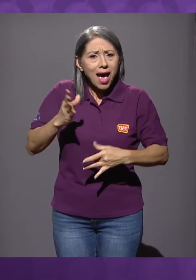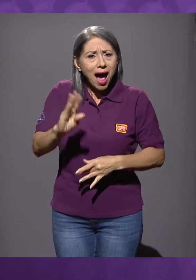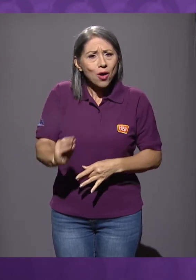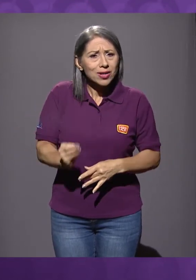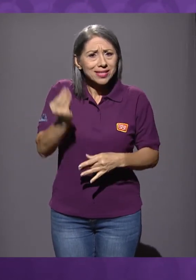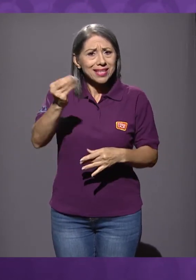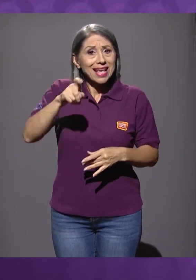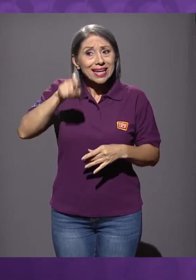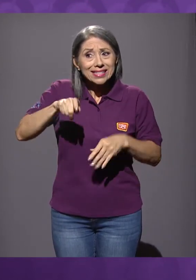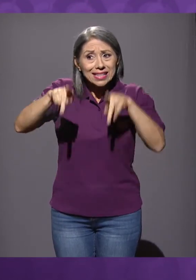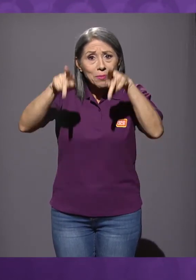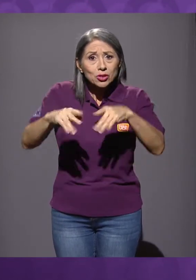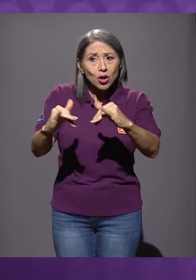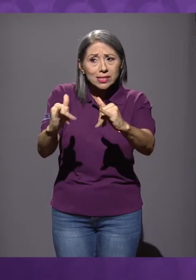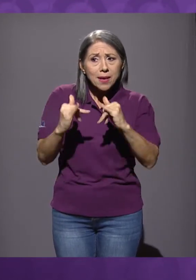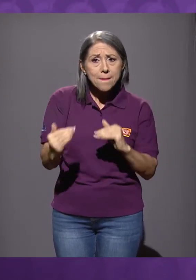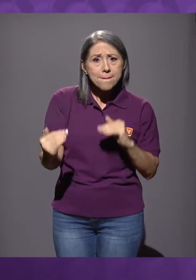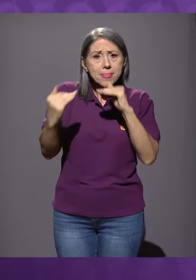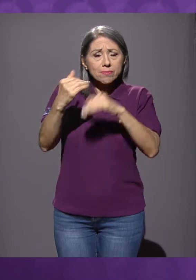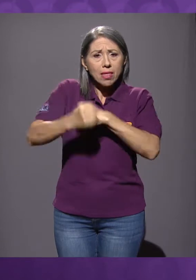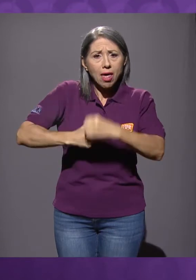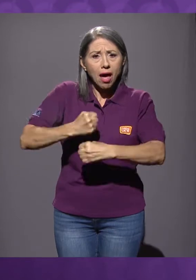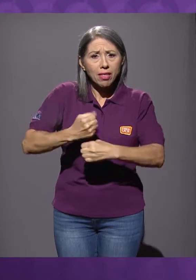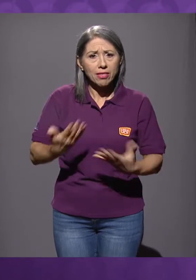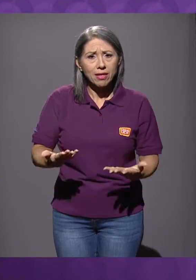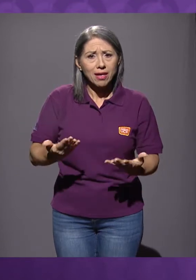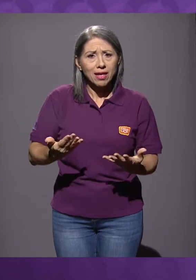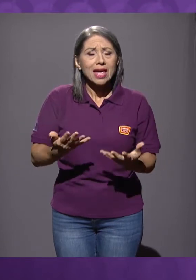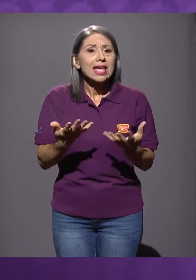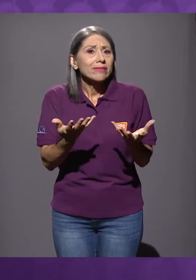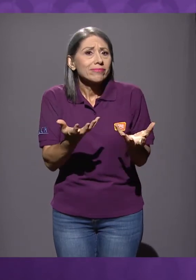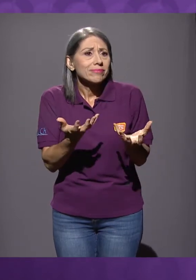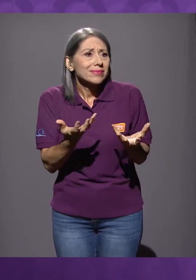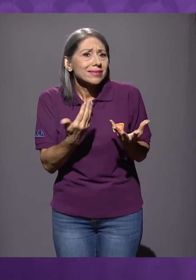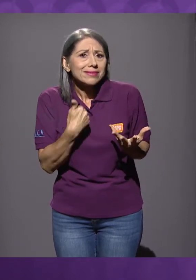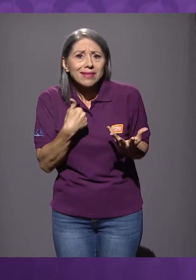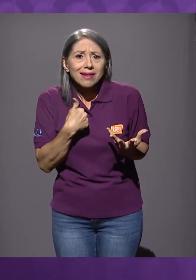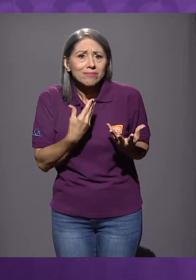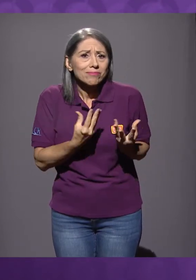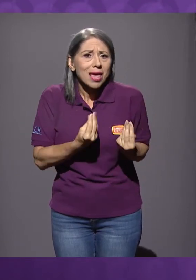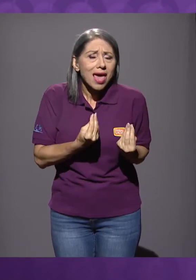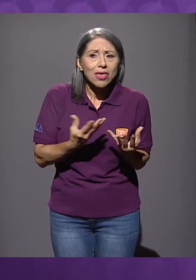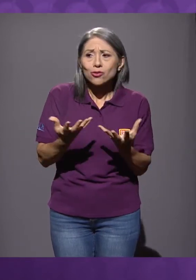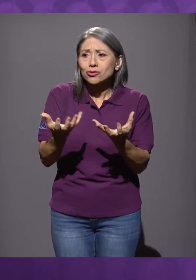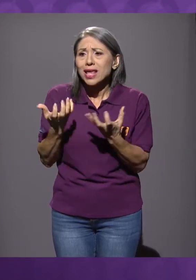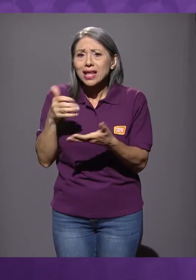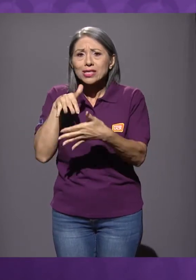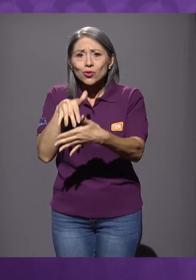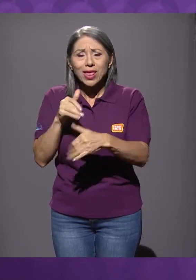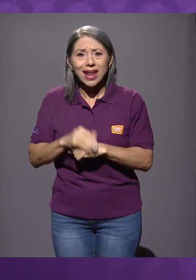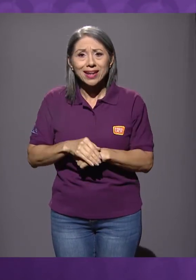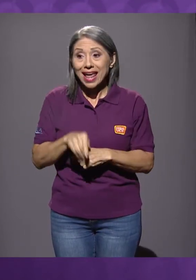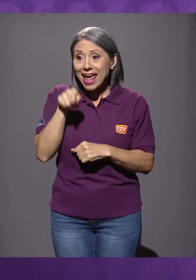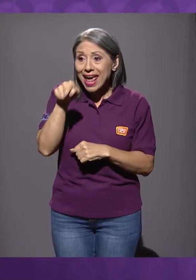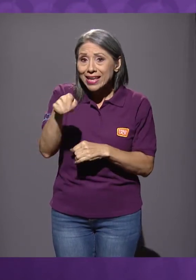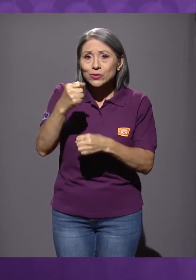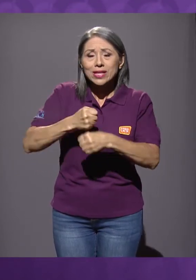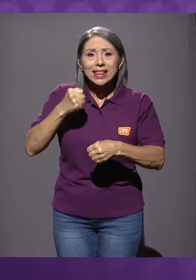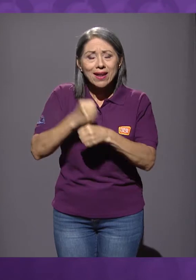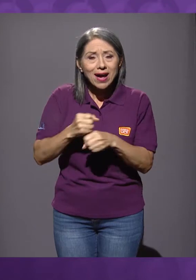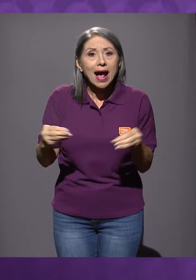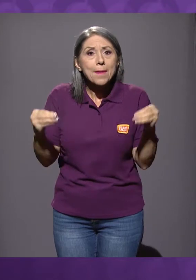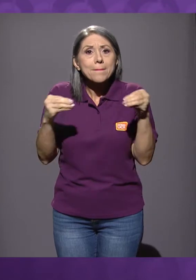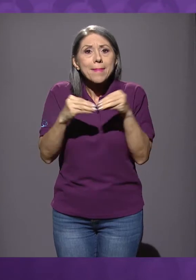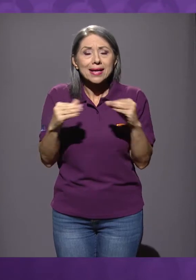pares, tienen miedos, quieren estudiar, ¿verdad? Todas estas cosas que se trabajarían en espacios más psicológicos y que